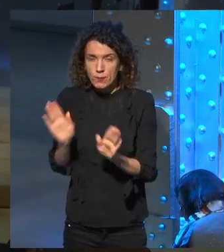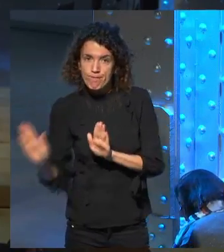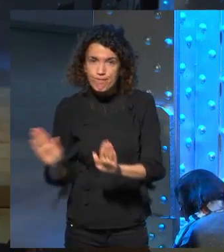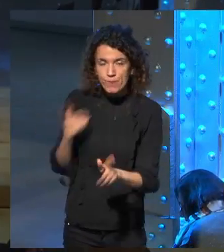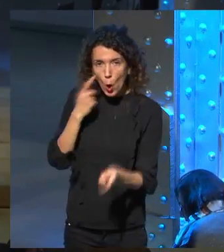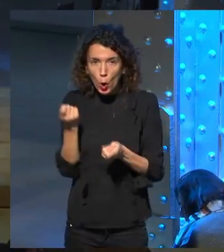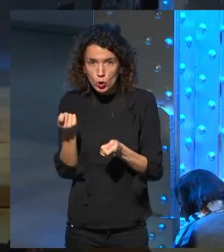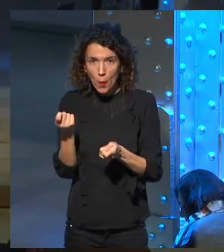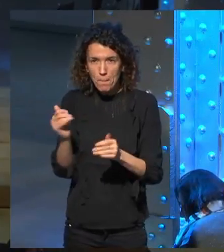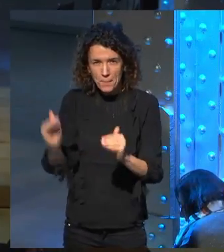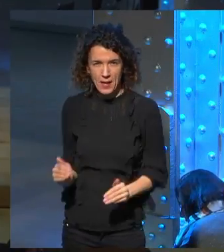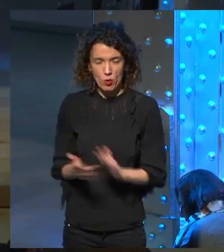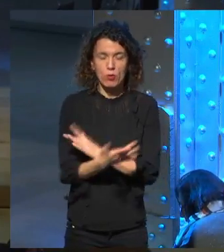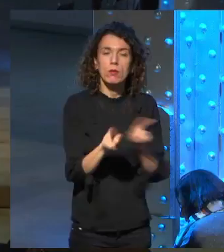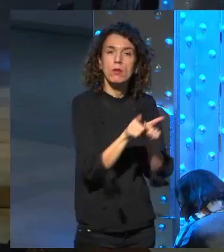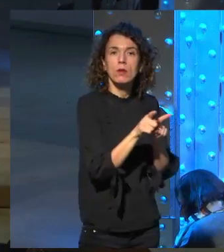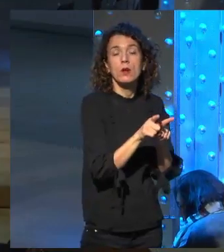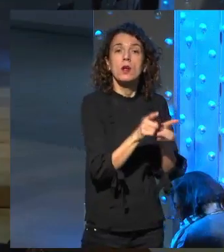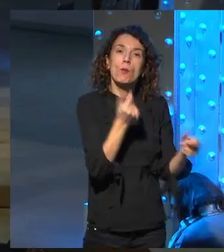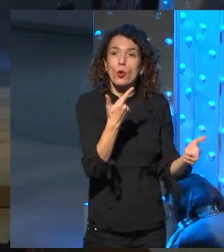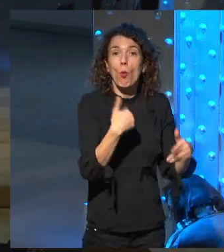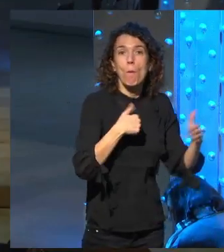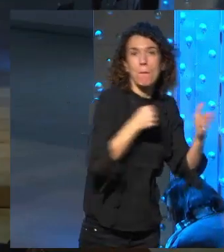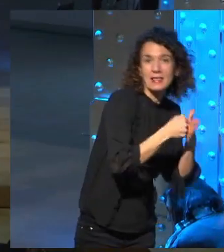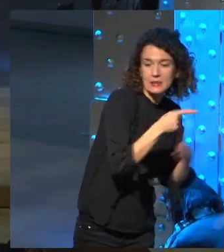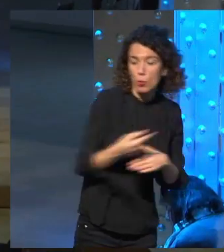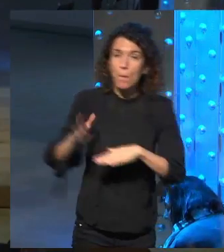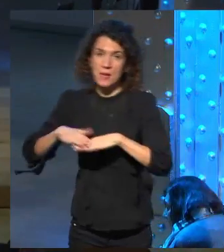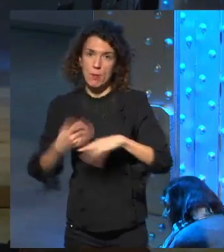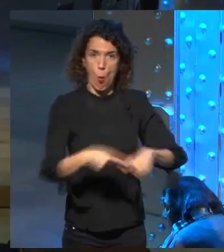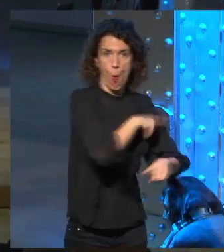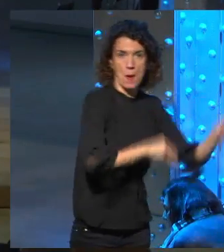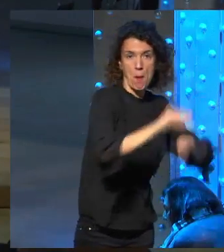En un caso el mérito es decir el máximo y en otro decir el mínimo, ¿no?